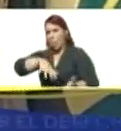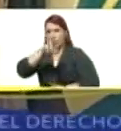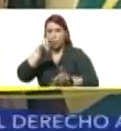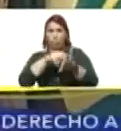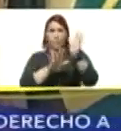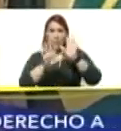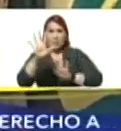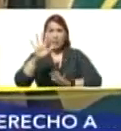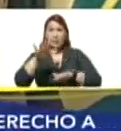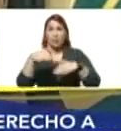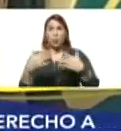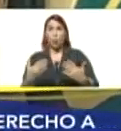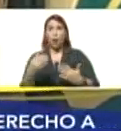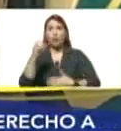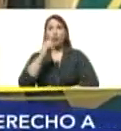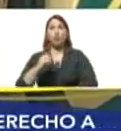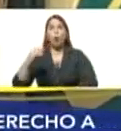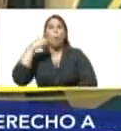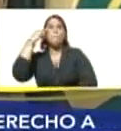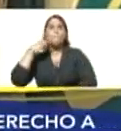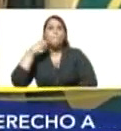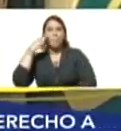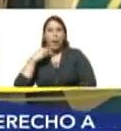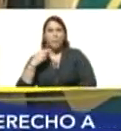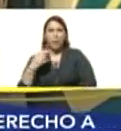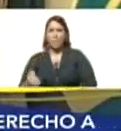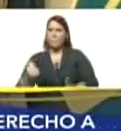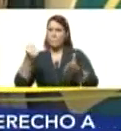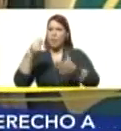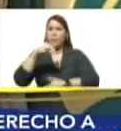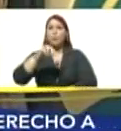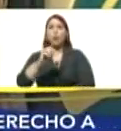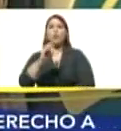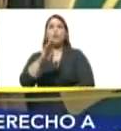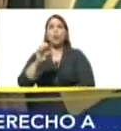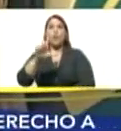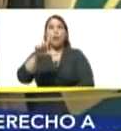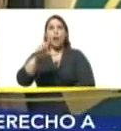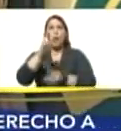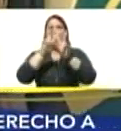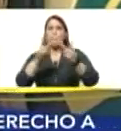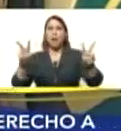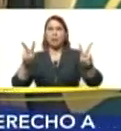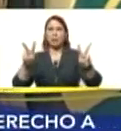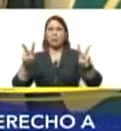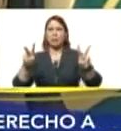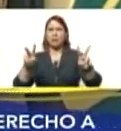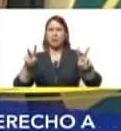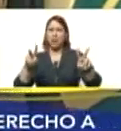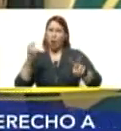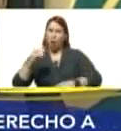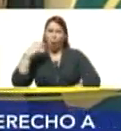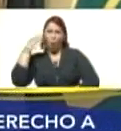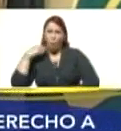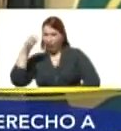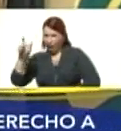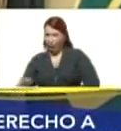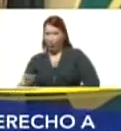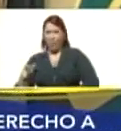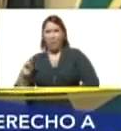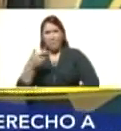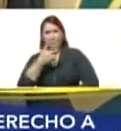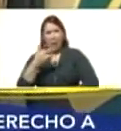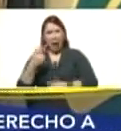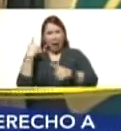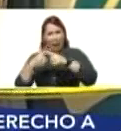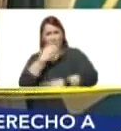2015 cuando Obama, el premio Nobel de la Paz, Obama declaró a esta noble república, a este noble pueblo,